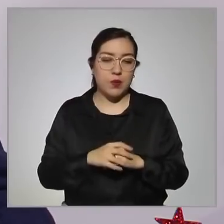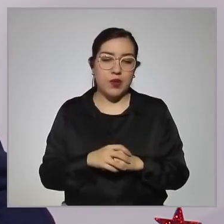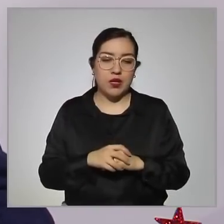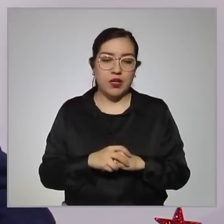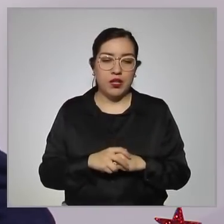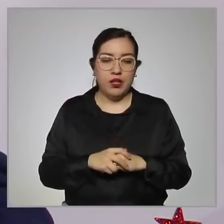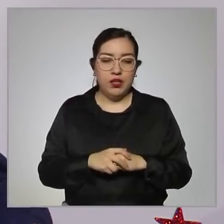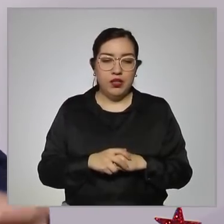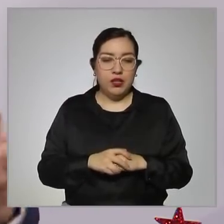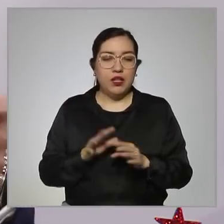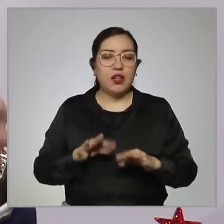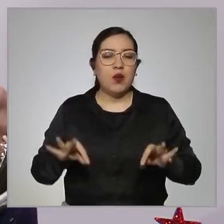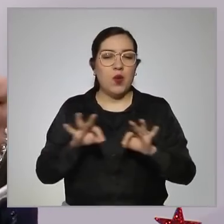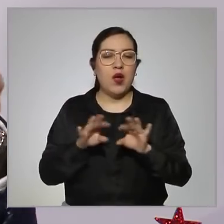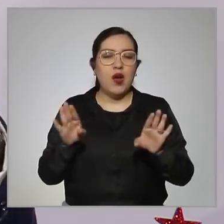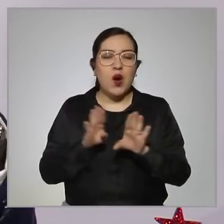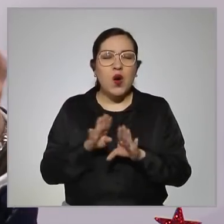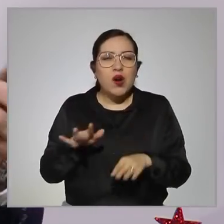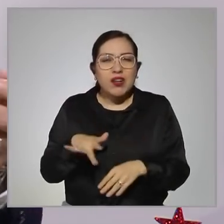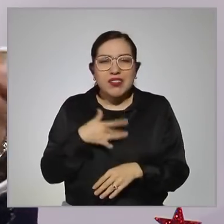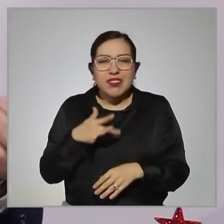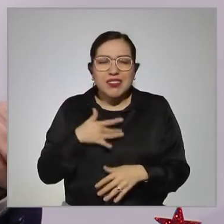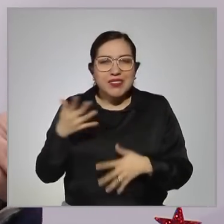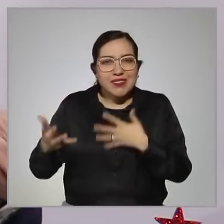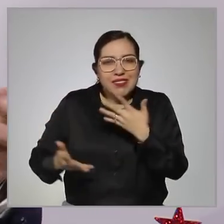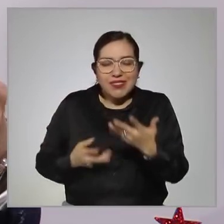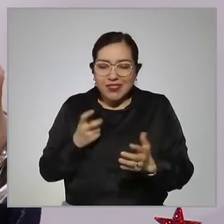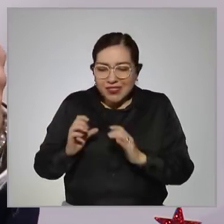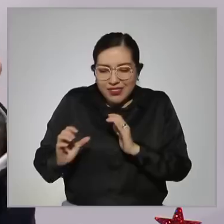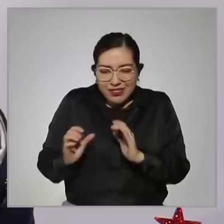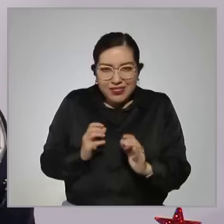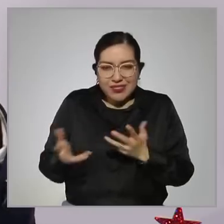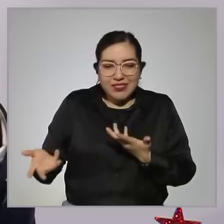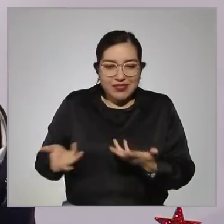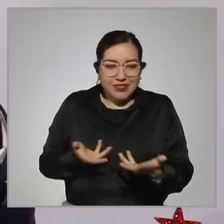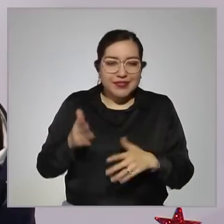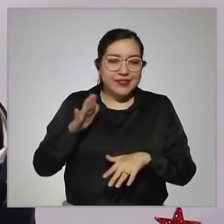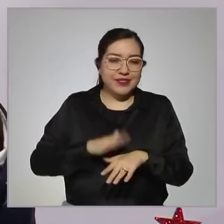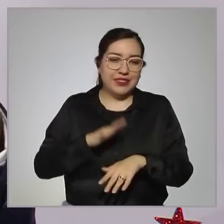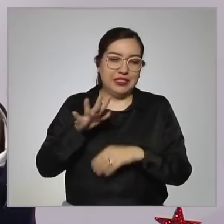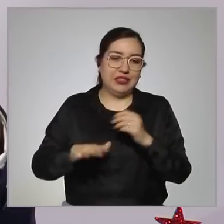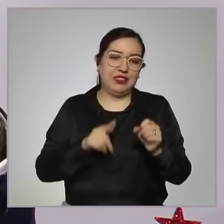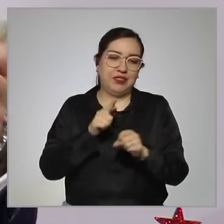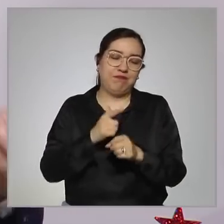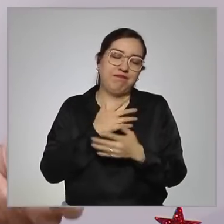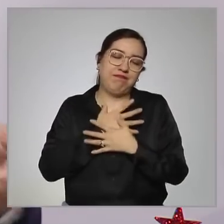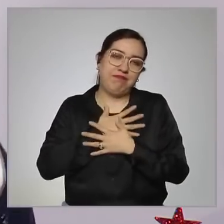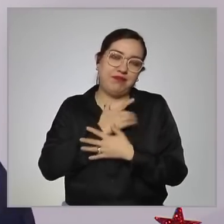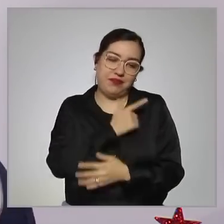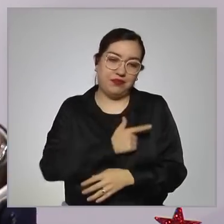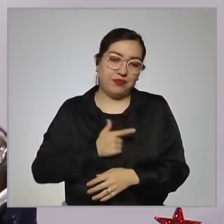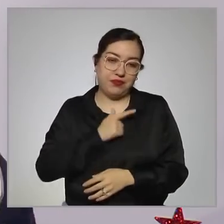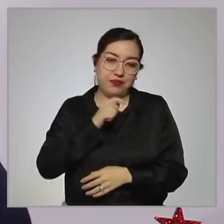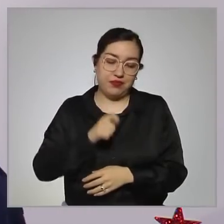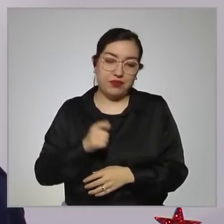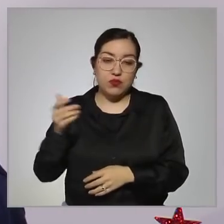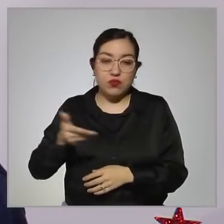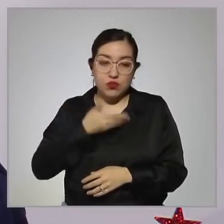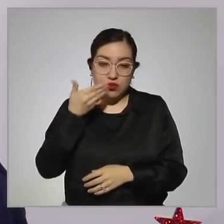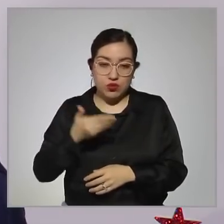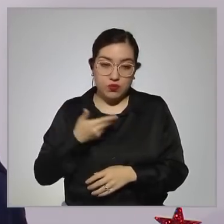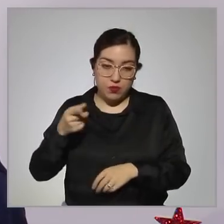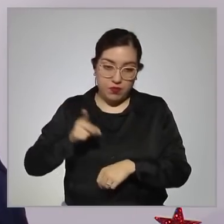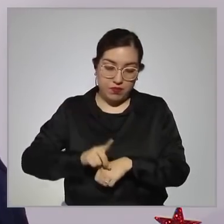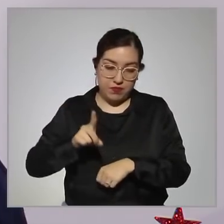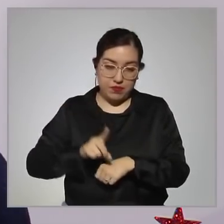que hay un lenguaje que nos comunican a los que, sobre todo los que nos gustan mucho las mascotas, y que son parte del ritual también, ¿no?